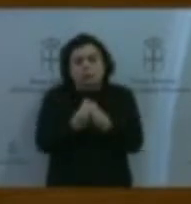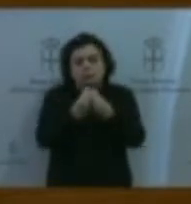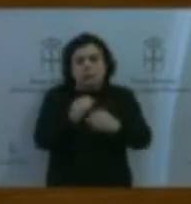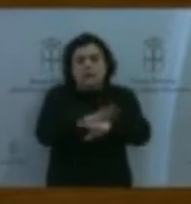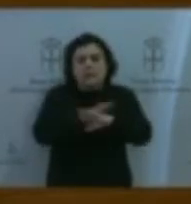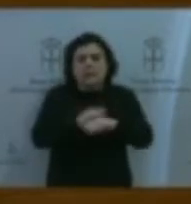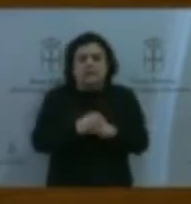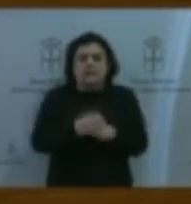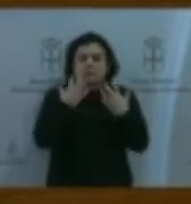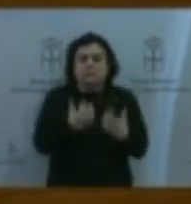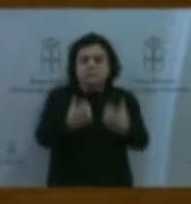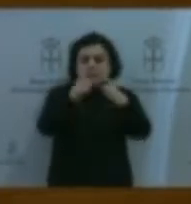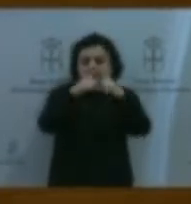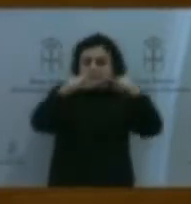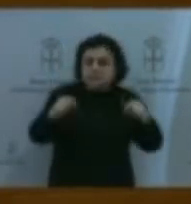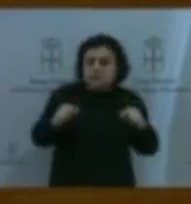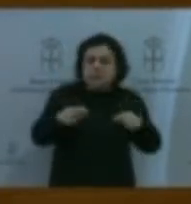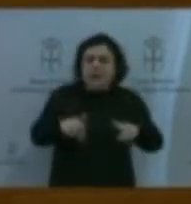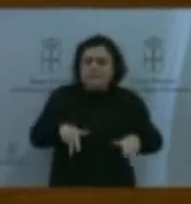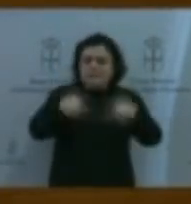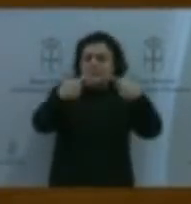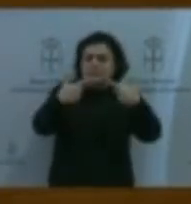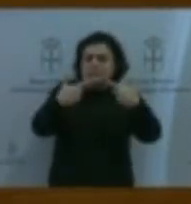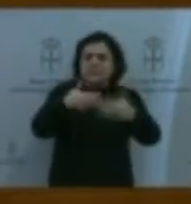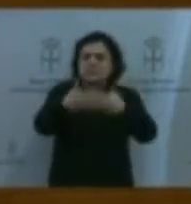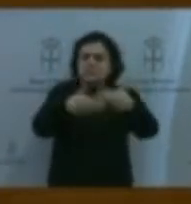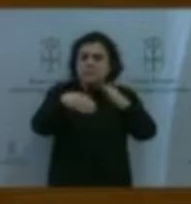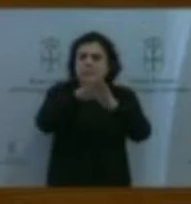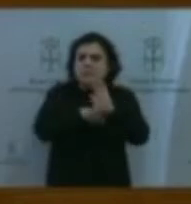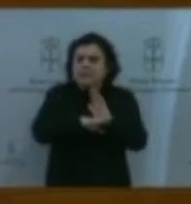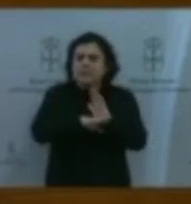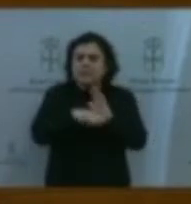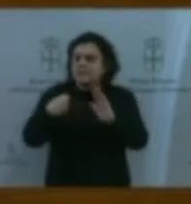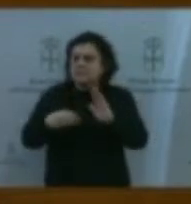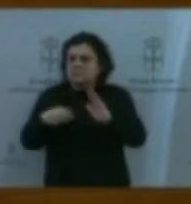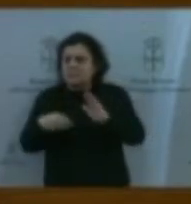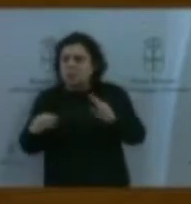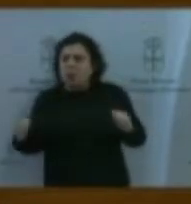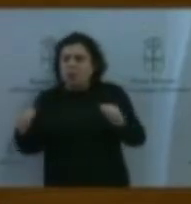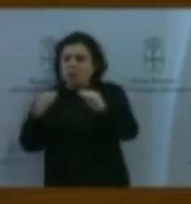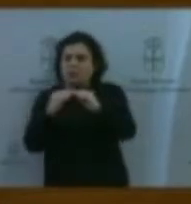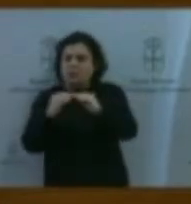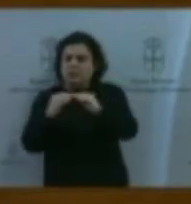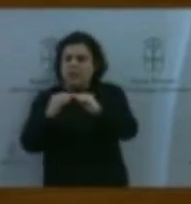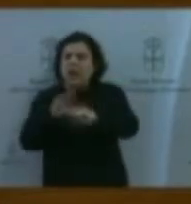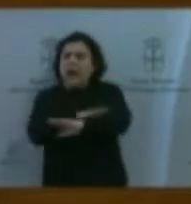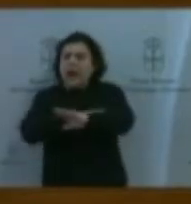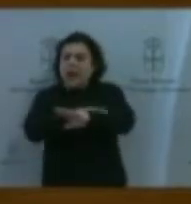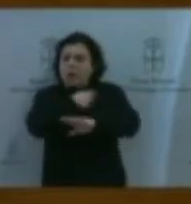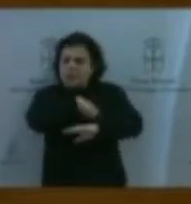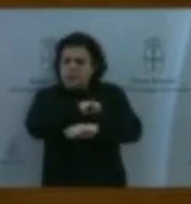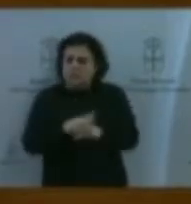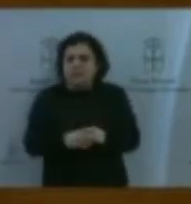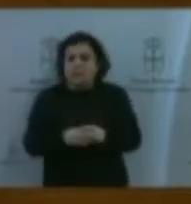poner en marcha medidas de un calado similar en Asturias a las que hay a nivel estatal. Algunas complementarán,